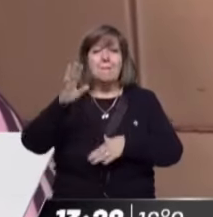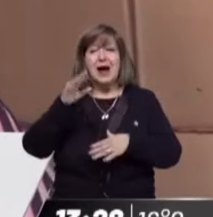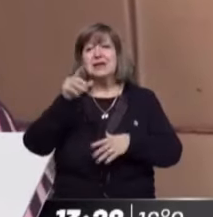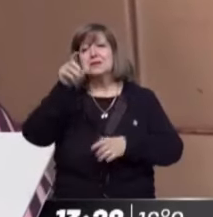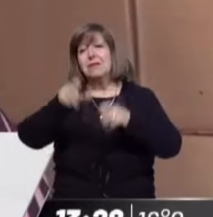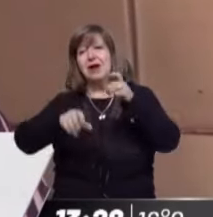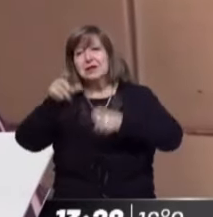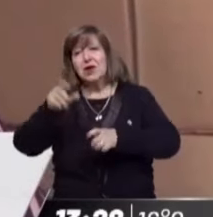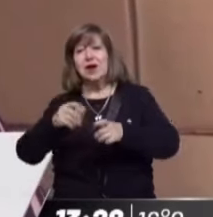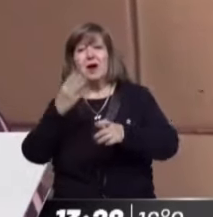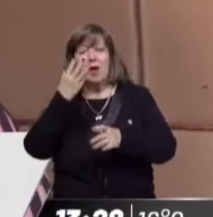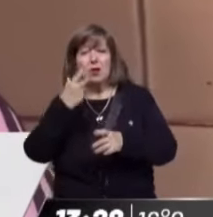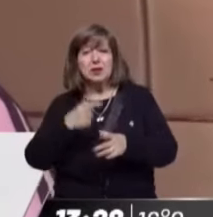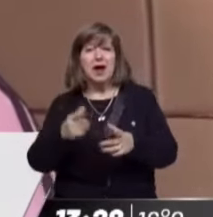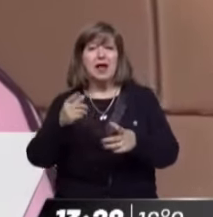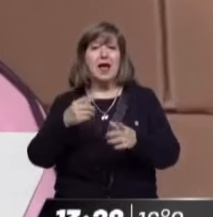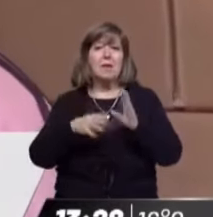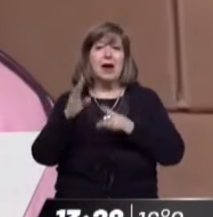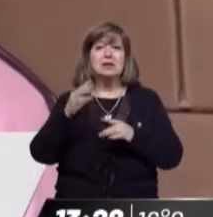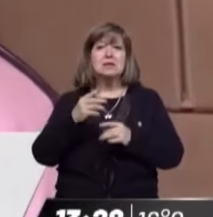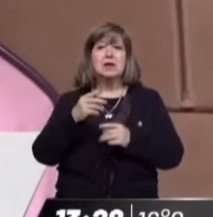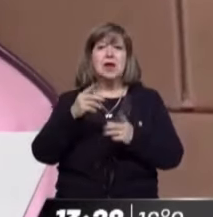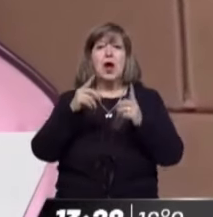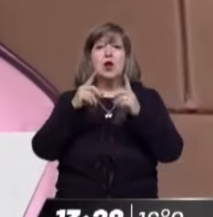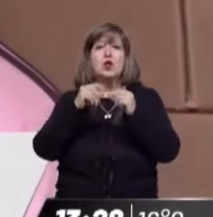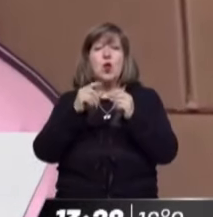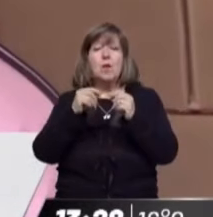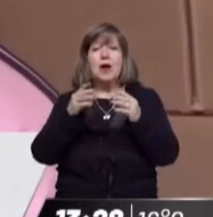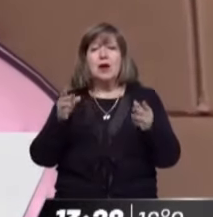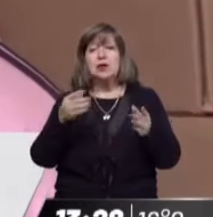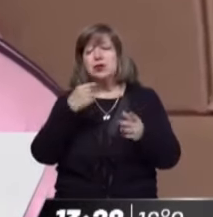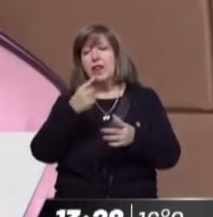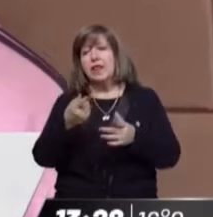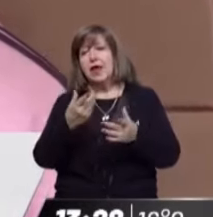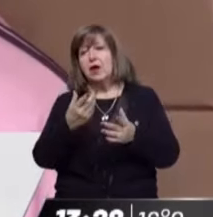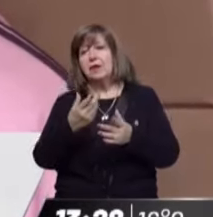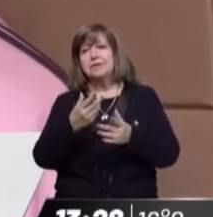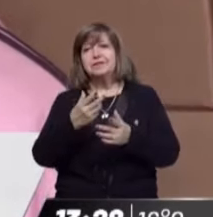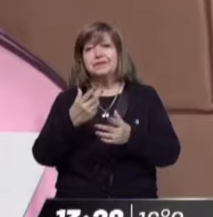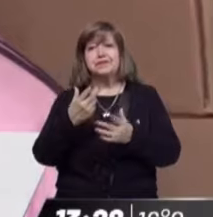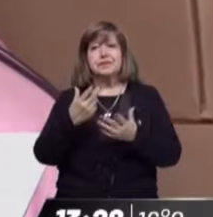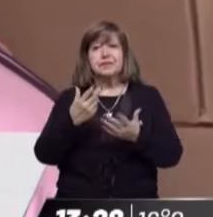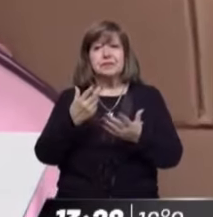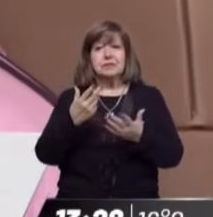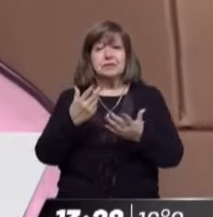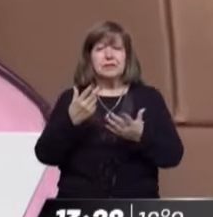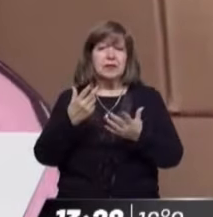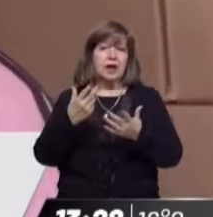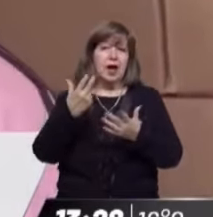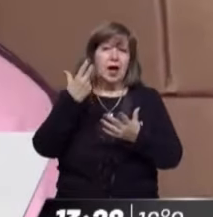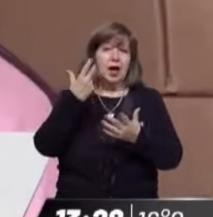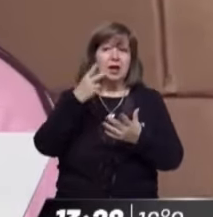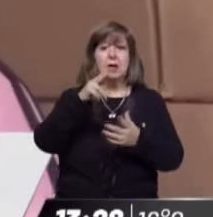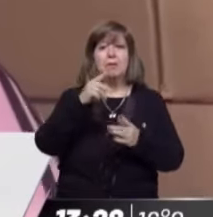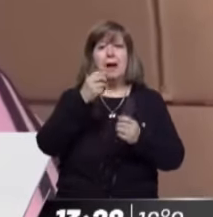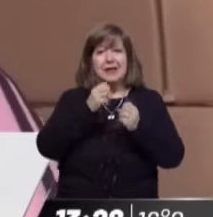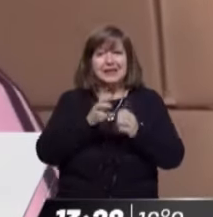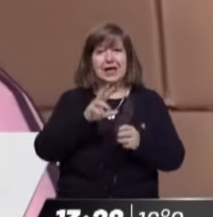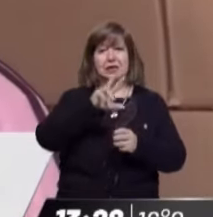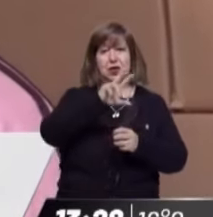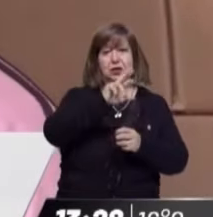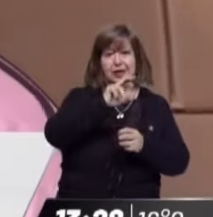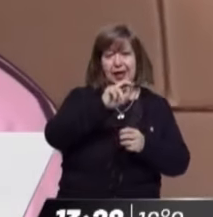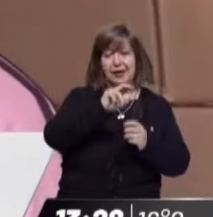eh Por eso no tenemos un número de cierre en cantidades por eso De repente de tener 30 personas pasamos a